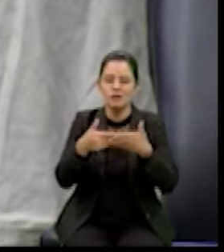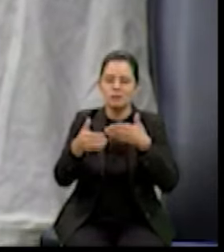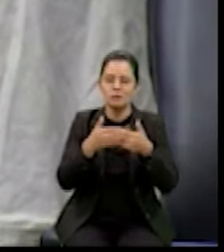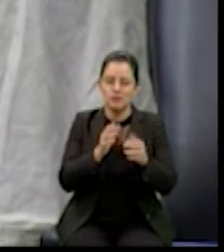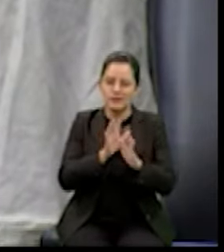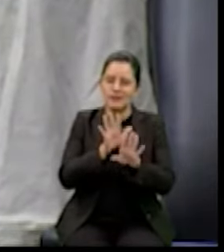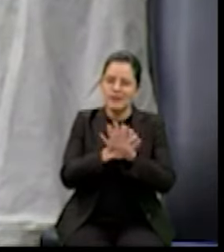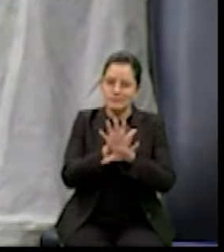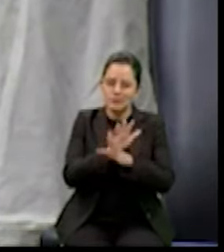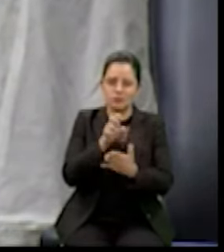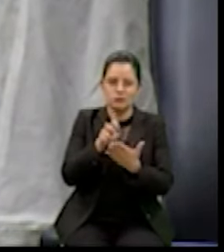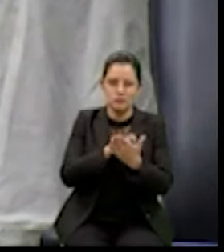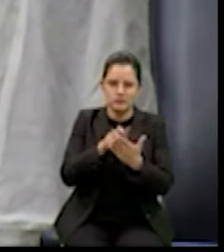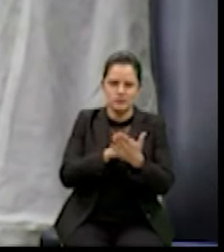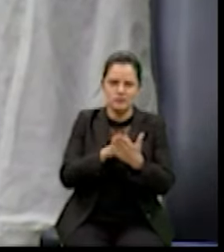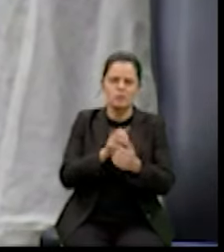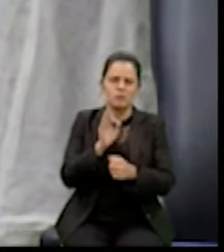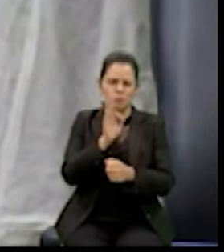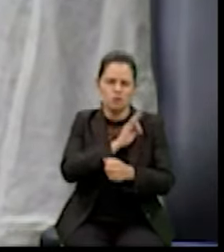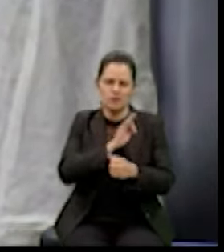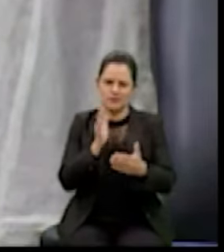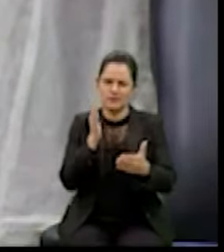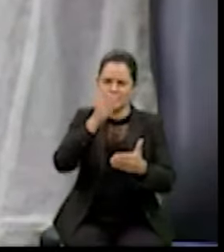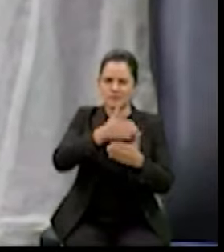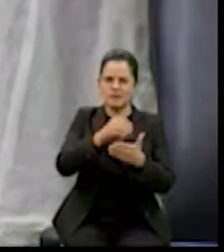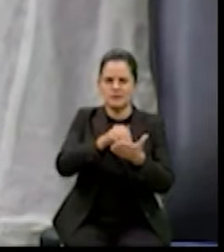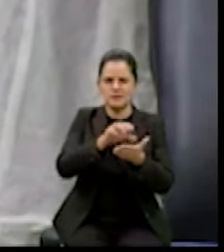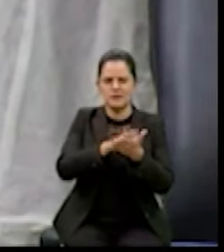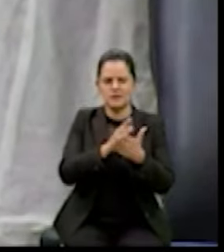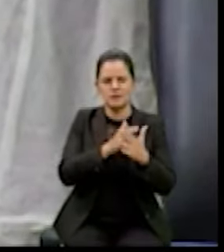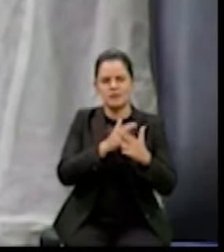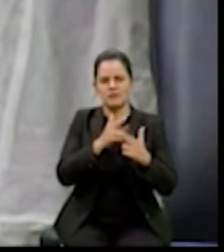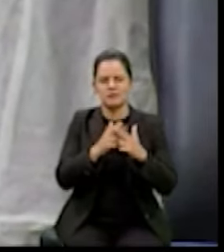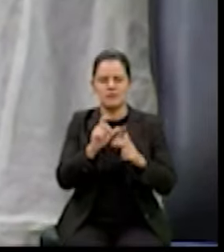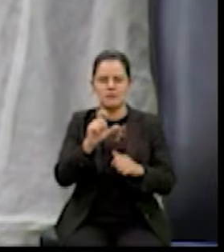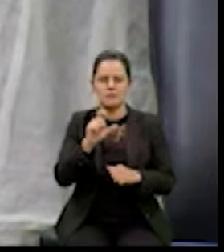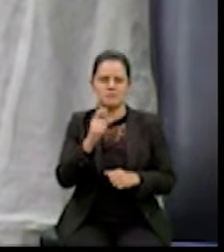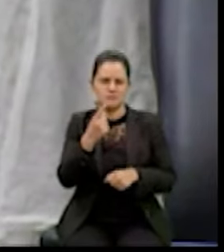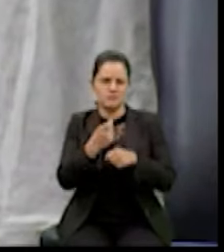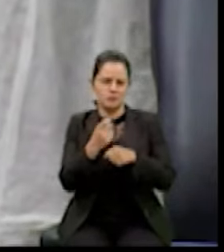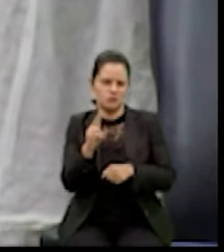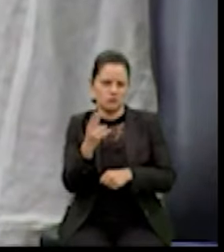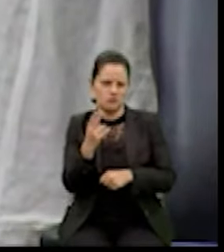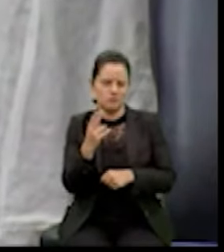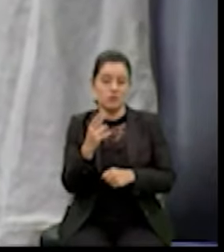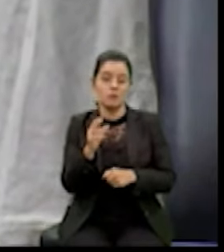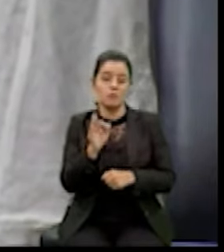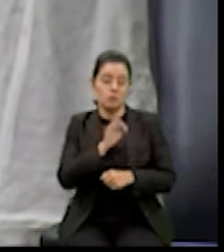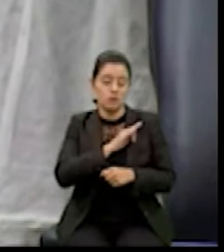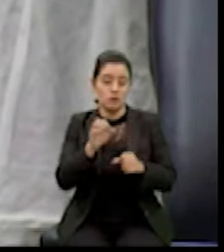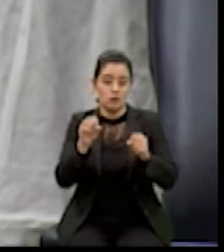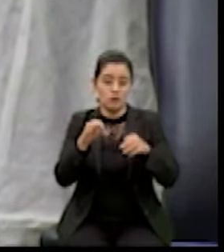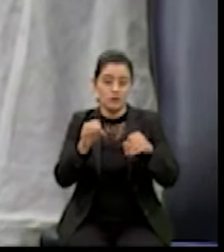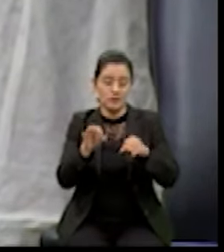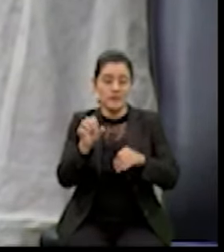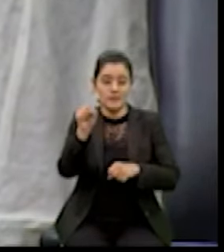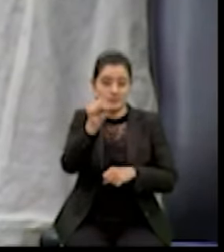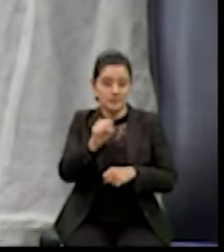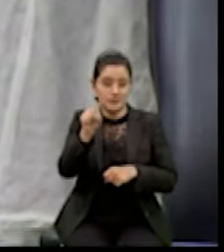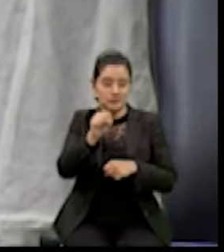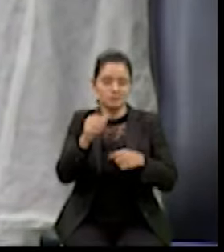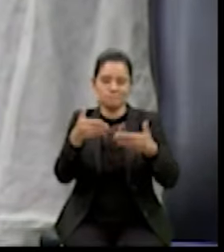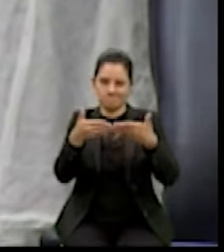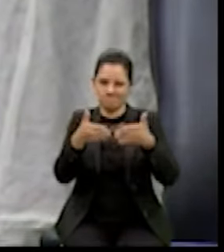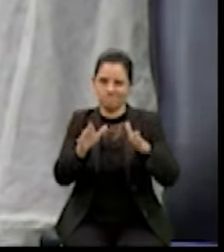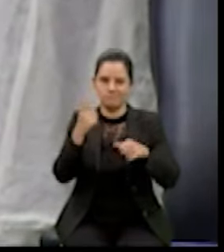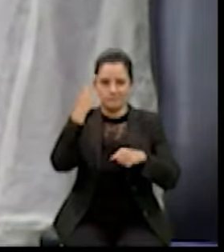lleva también en los hechos, lleva varias semanas en una campaña en redes sociales, deslizando que quiere, que no quiere. Entonces la